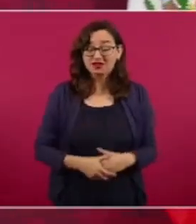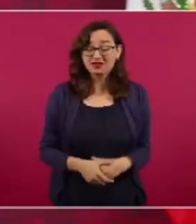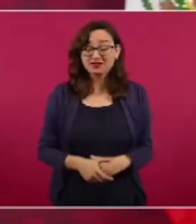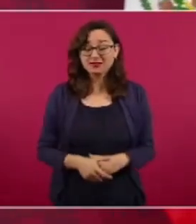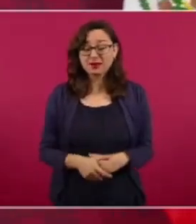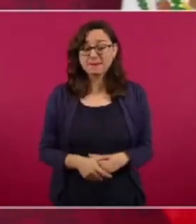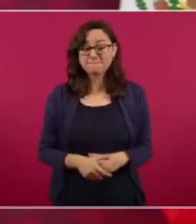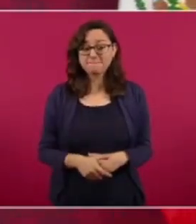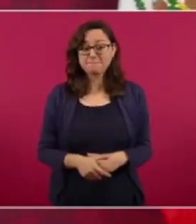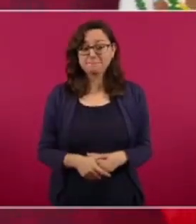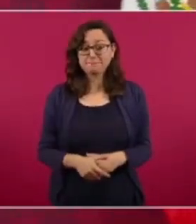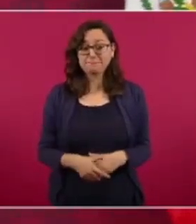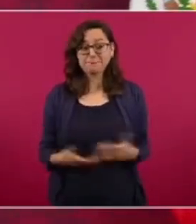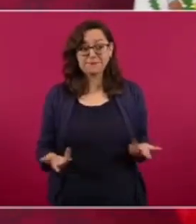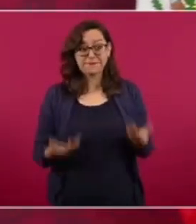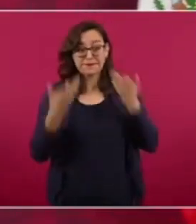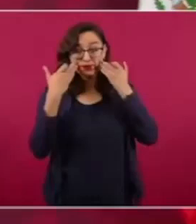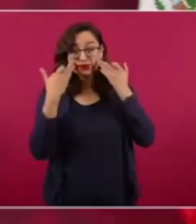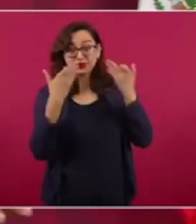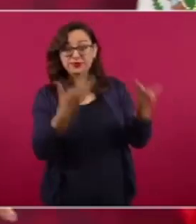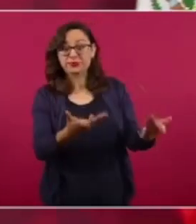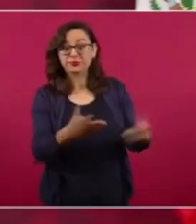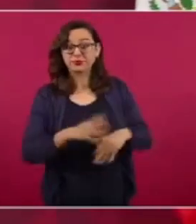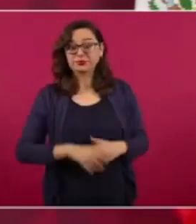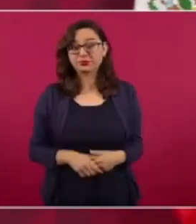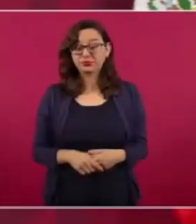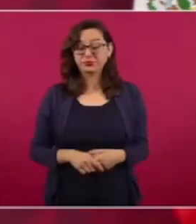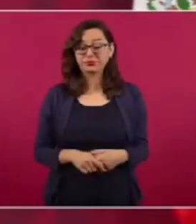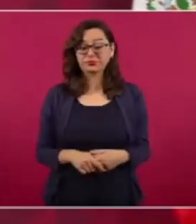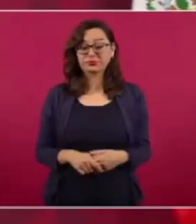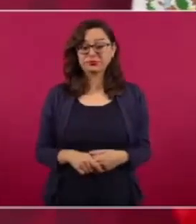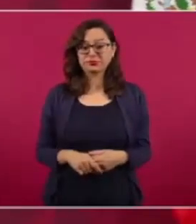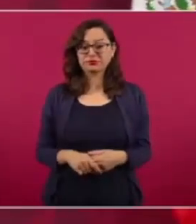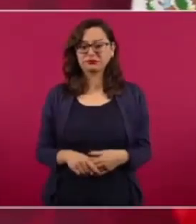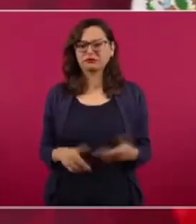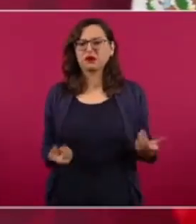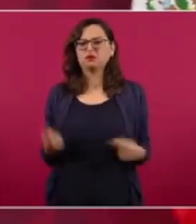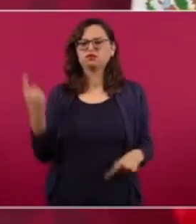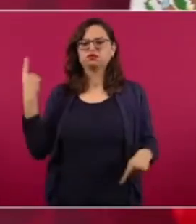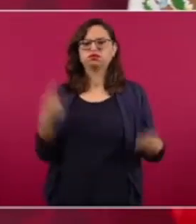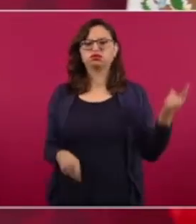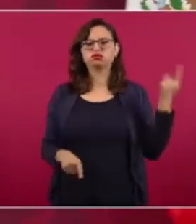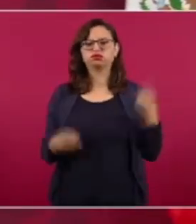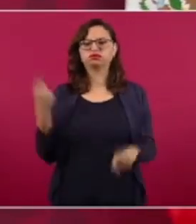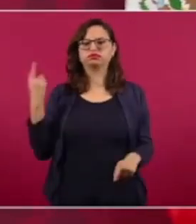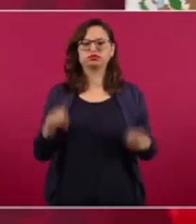En los hechos, como en este caso, ellos están manejando la política,